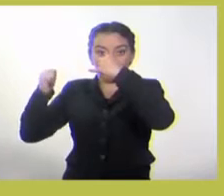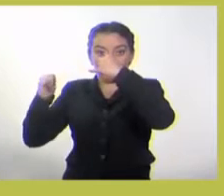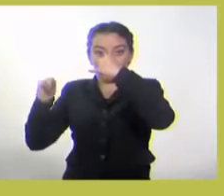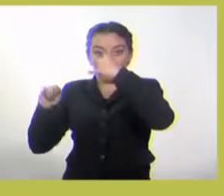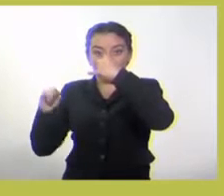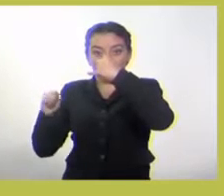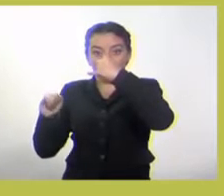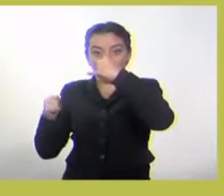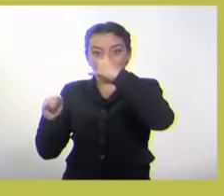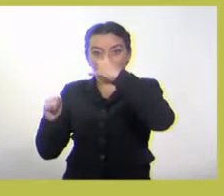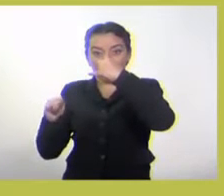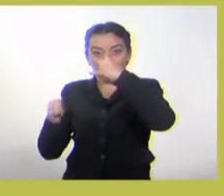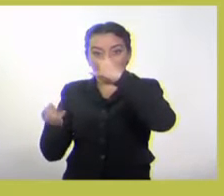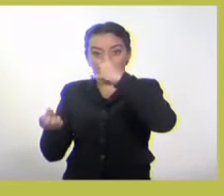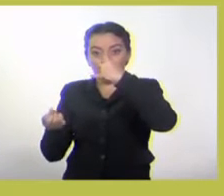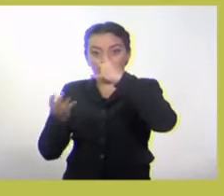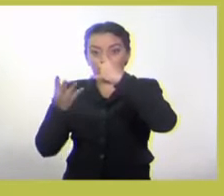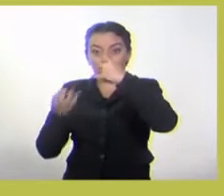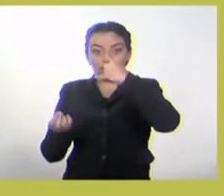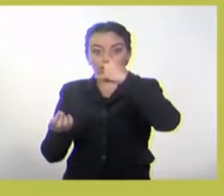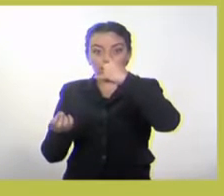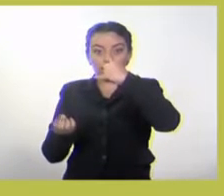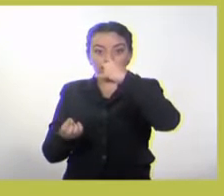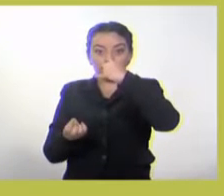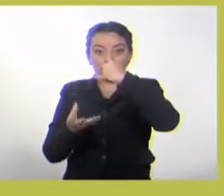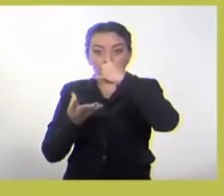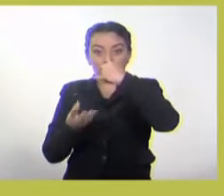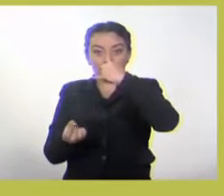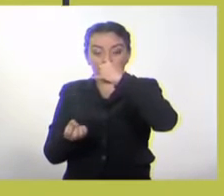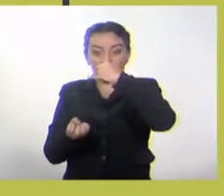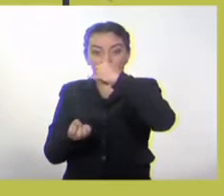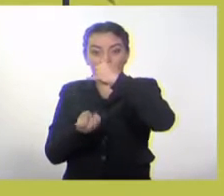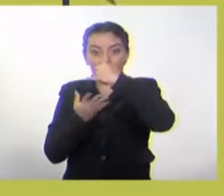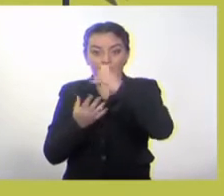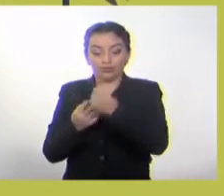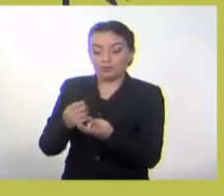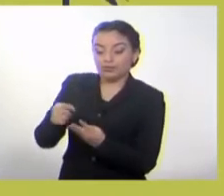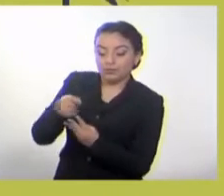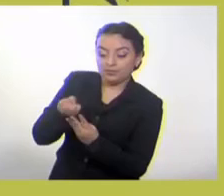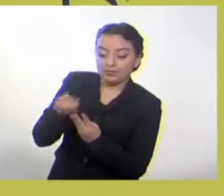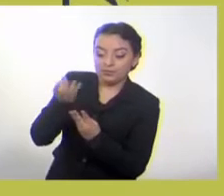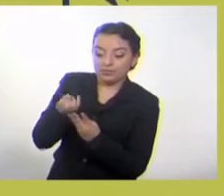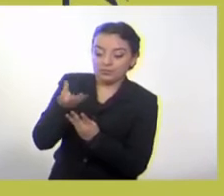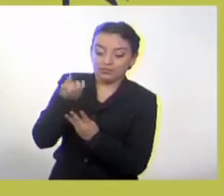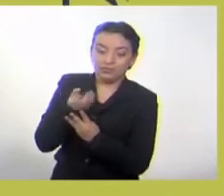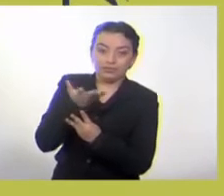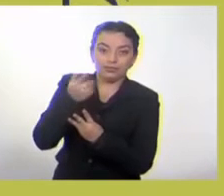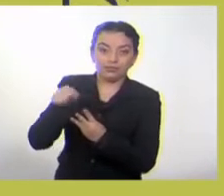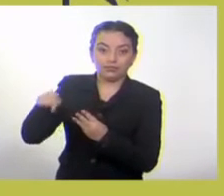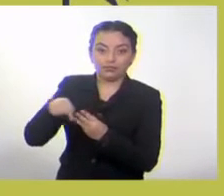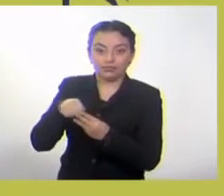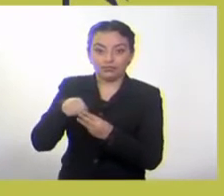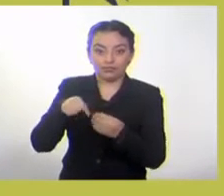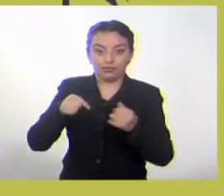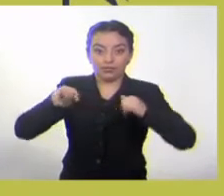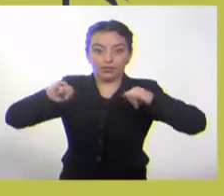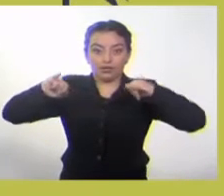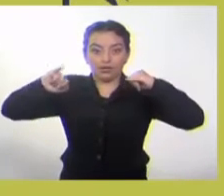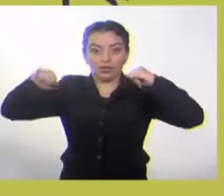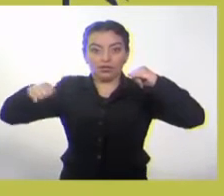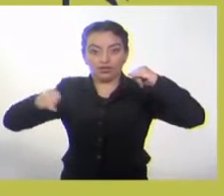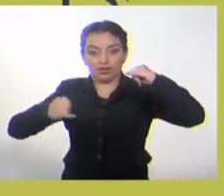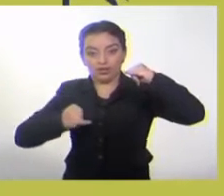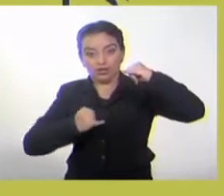pasar por cada uno de los 3 LED que tenemos montados. Finalmente, se cierra el